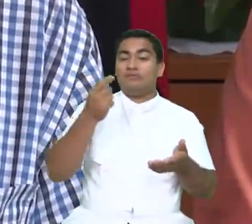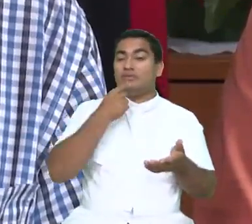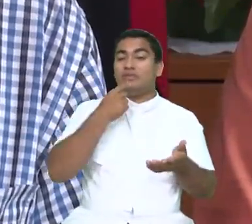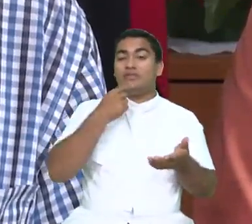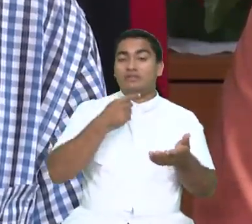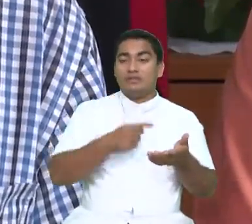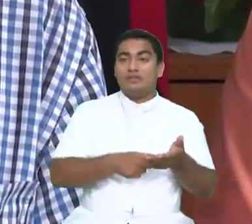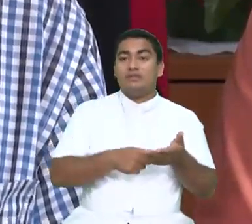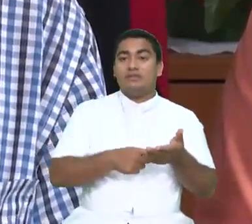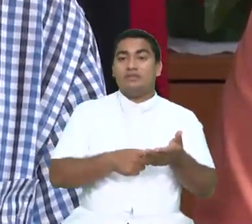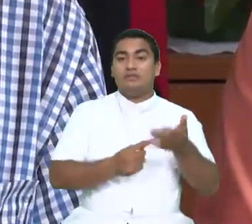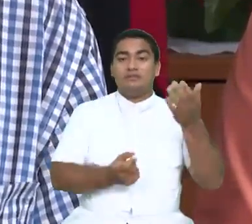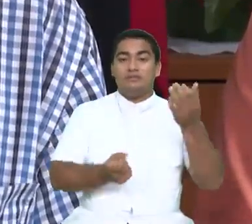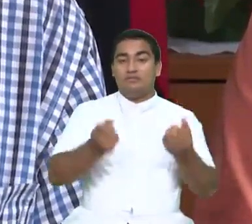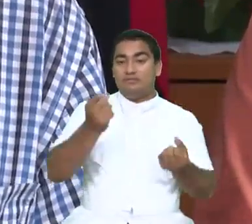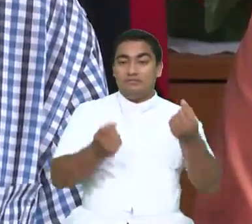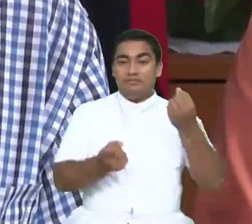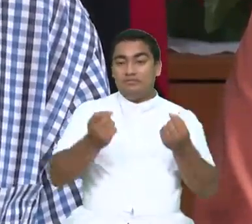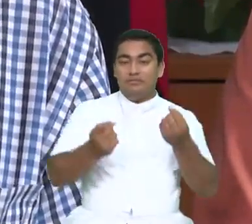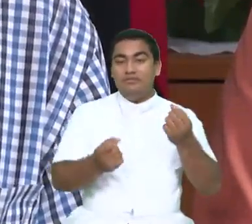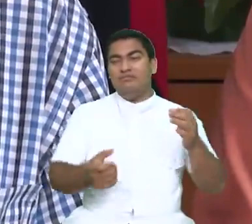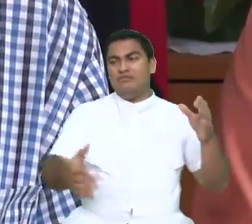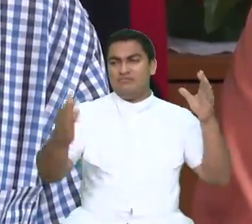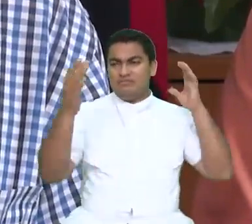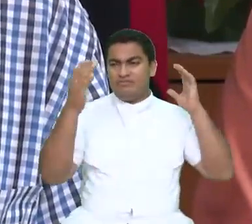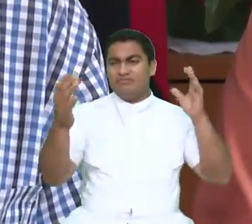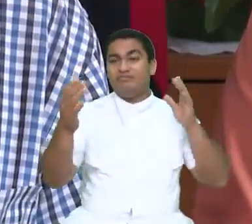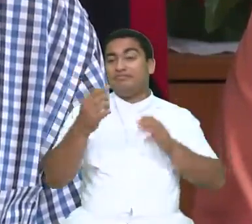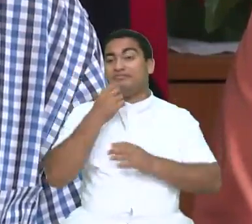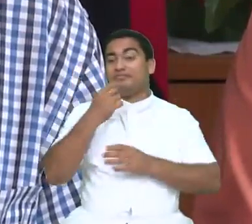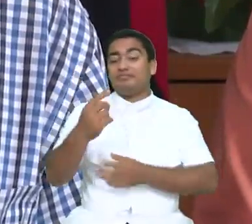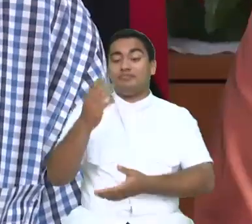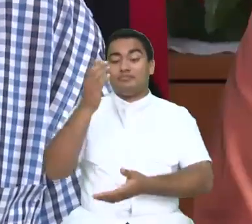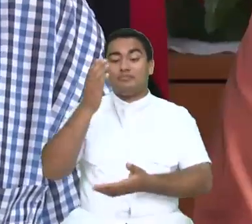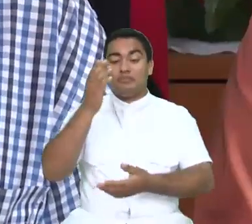de medios de transporte de carga, establecido